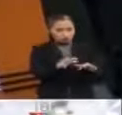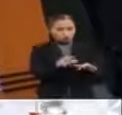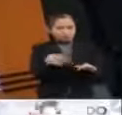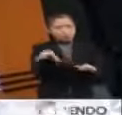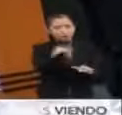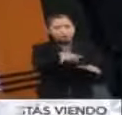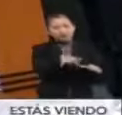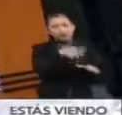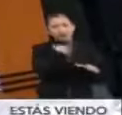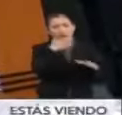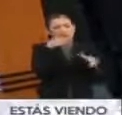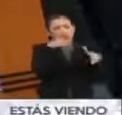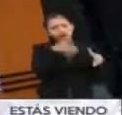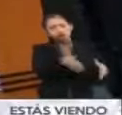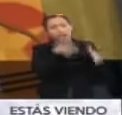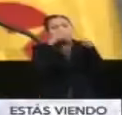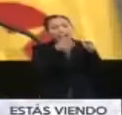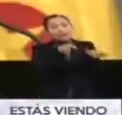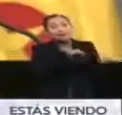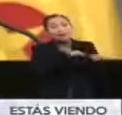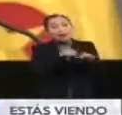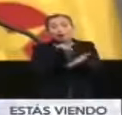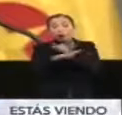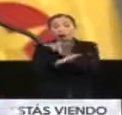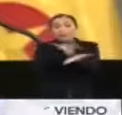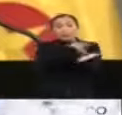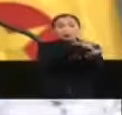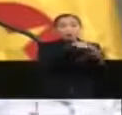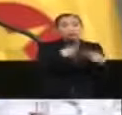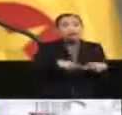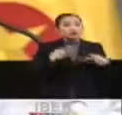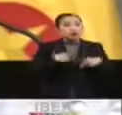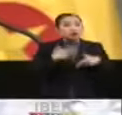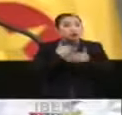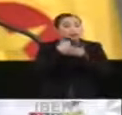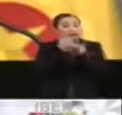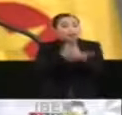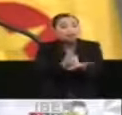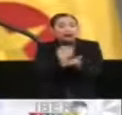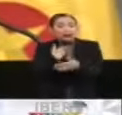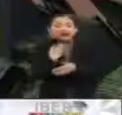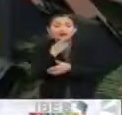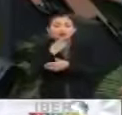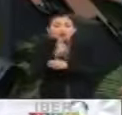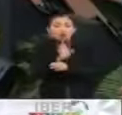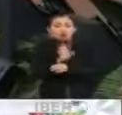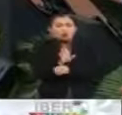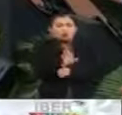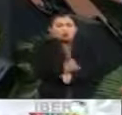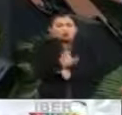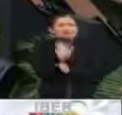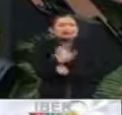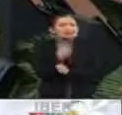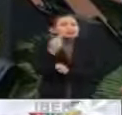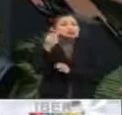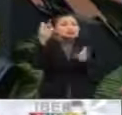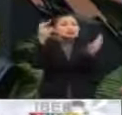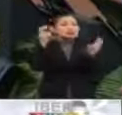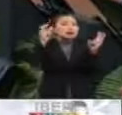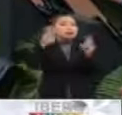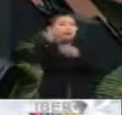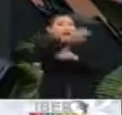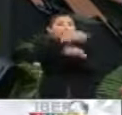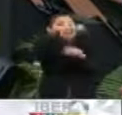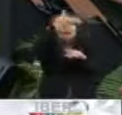conferencia estuvo orientada a las labores de apoyo a la población y a la preservación de lo que se conoce como